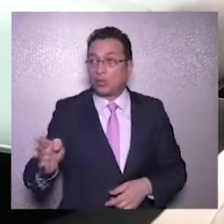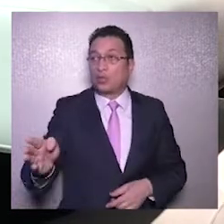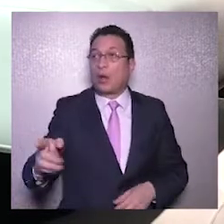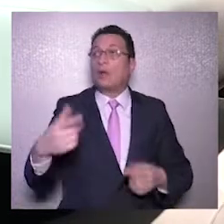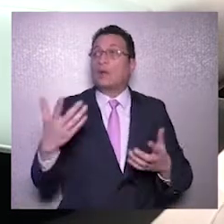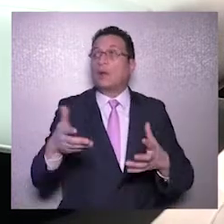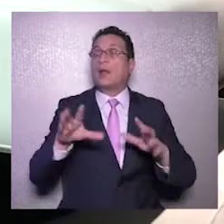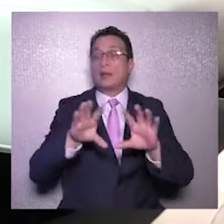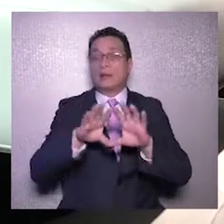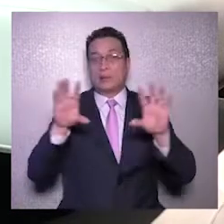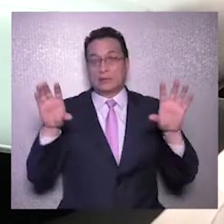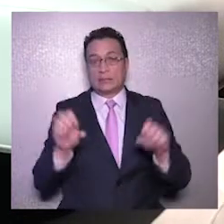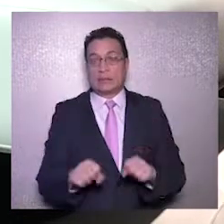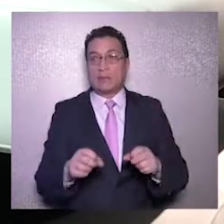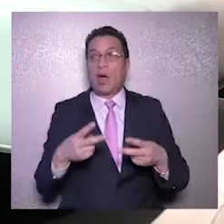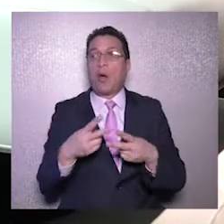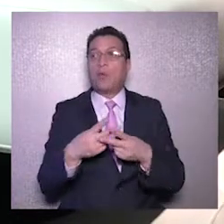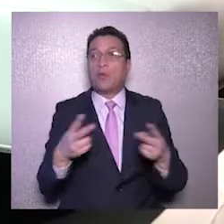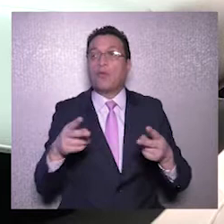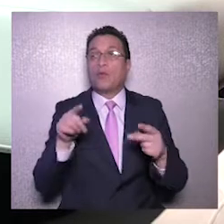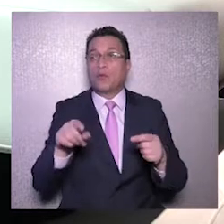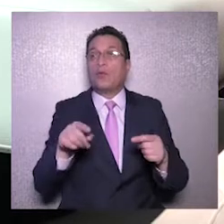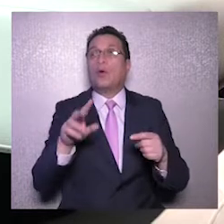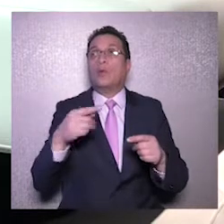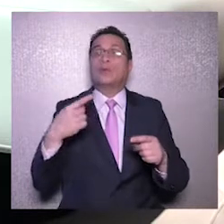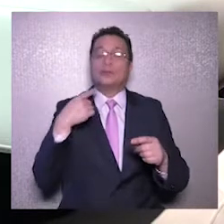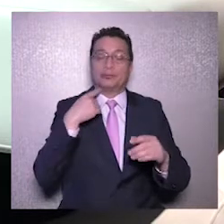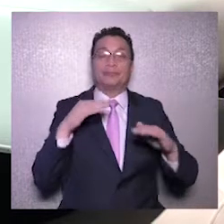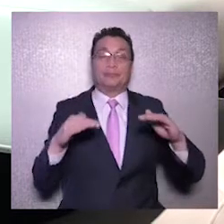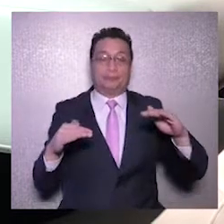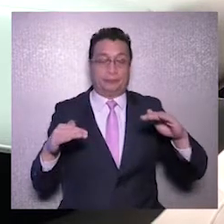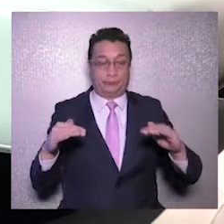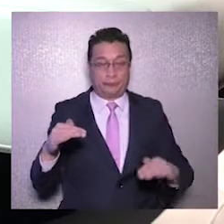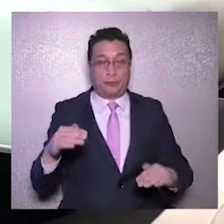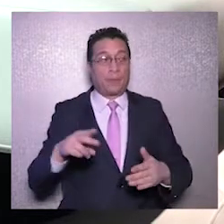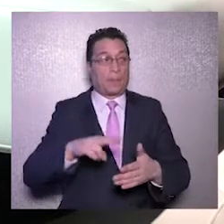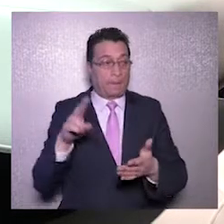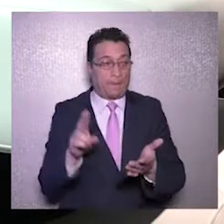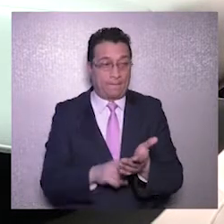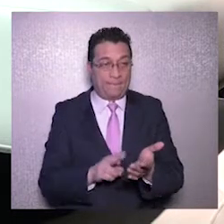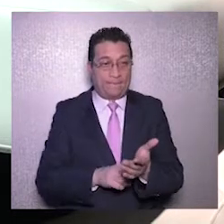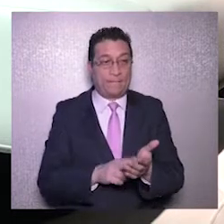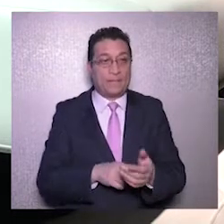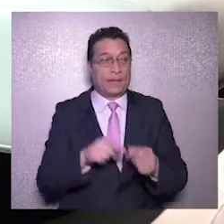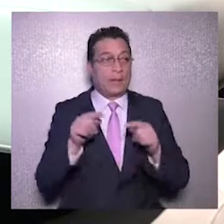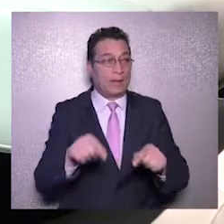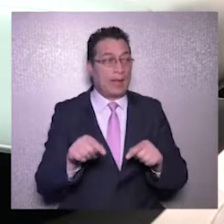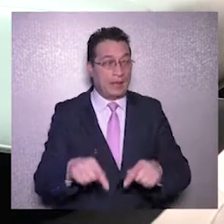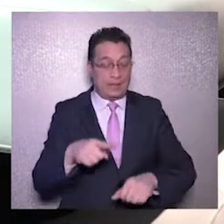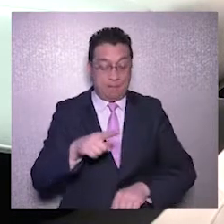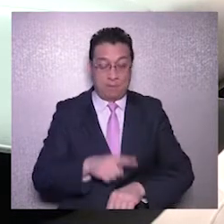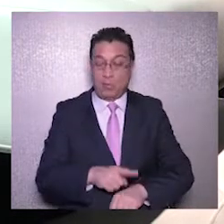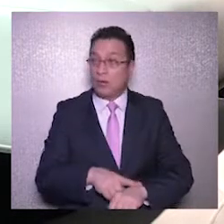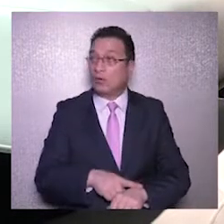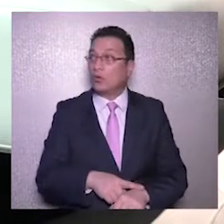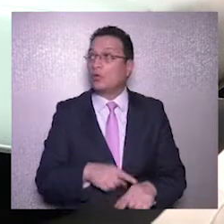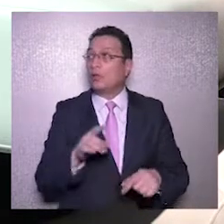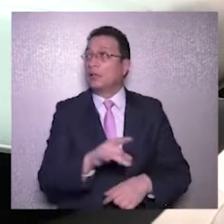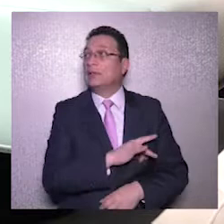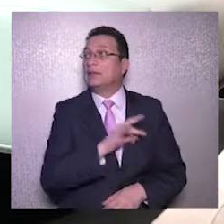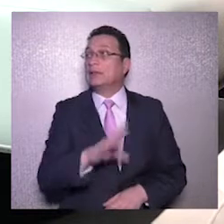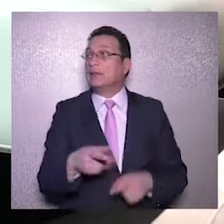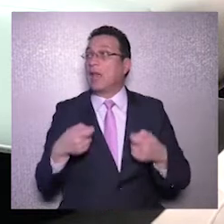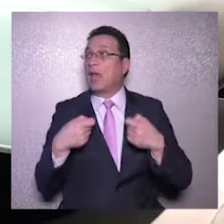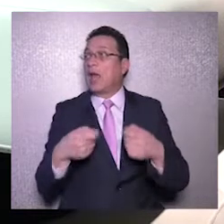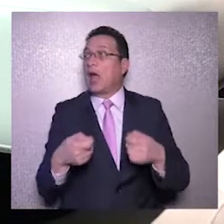mientras el sistema público se encuentra en el estado en que se encuentra. Efectivamente, en este momento, Chile está gastando